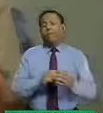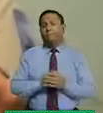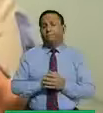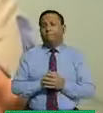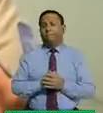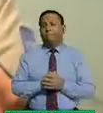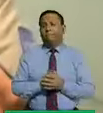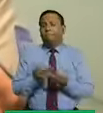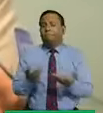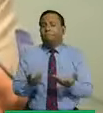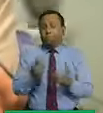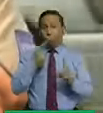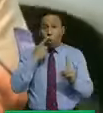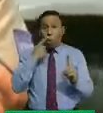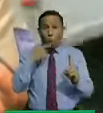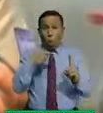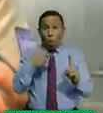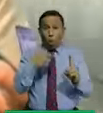Al resistirse